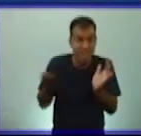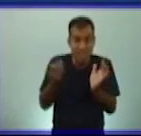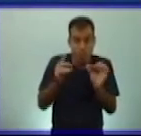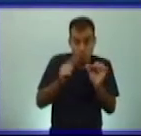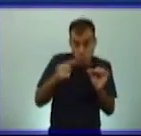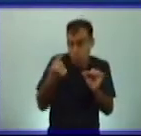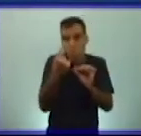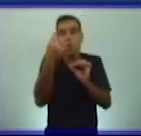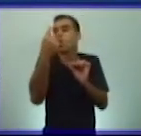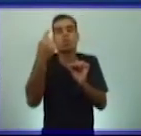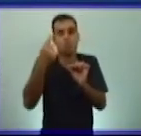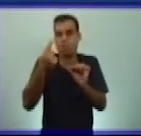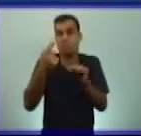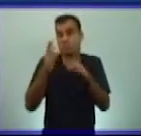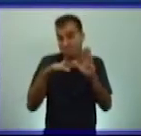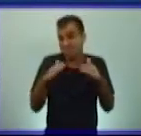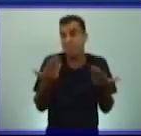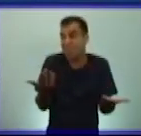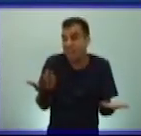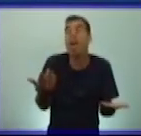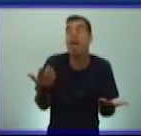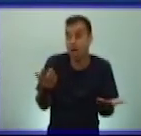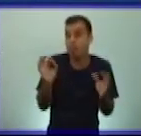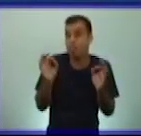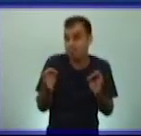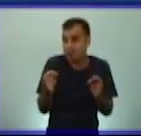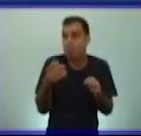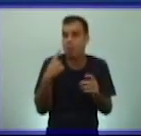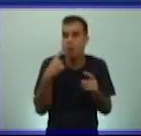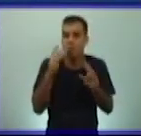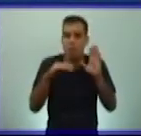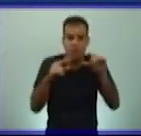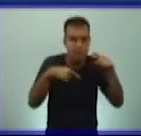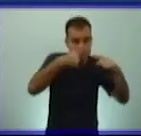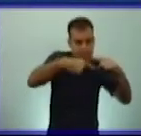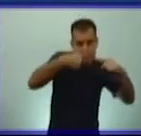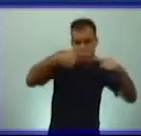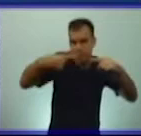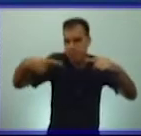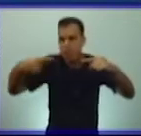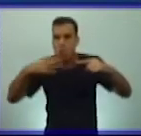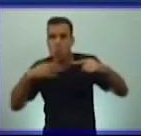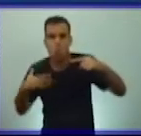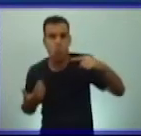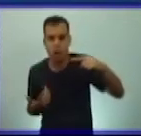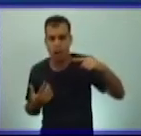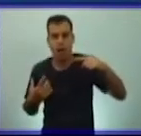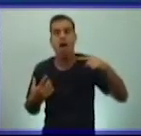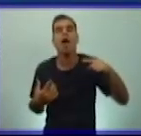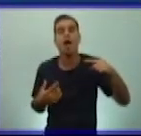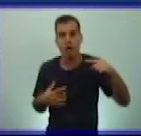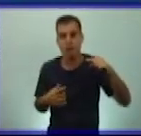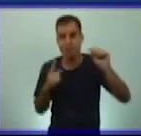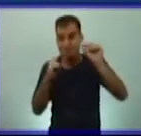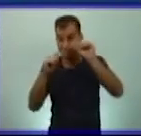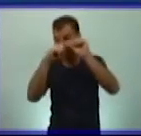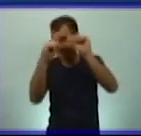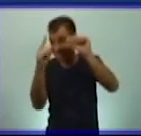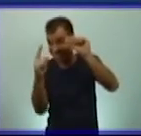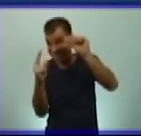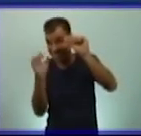fenómenos que son propios de los devanados, de los enrollados. Inmediatamente que las cargas comienzan a ponerse en